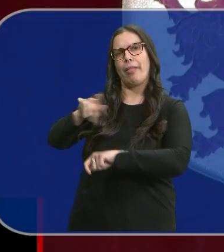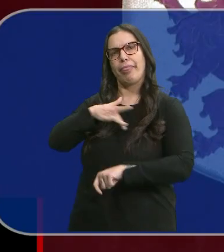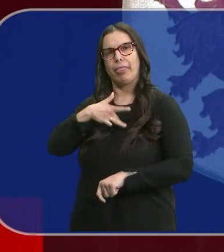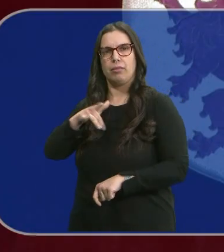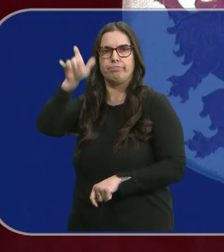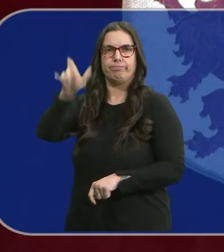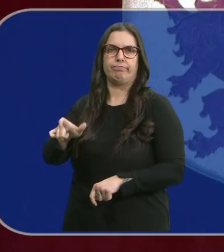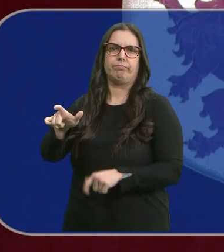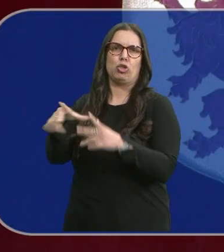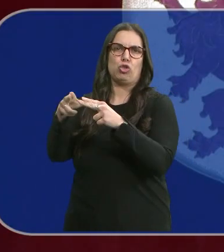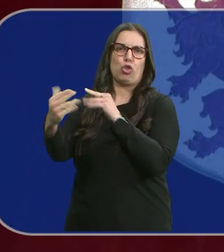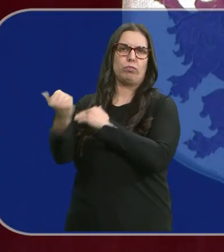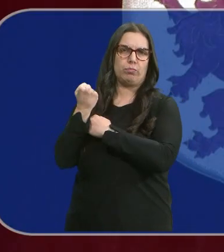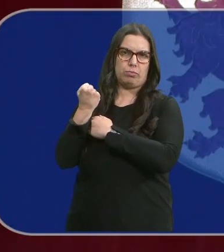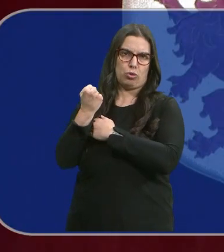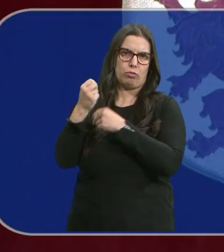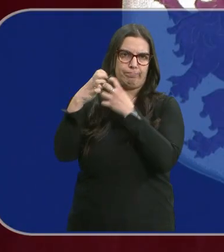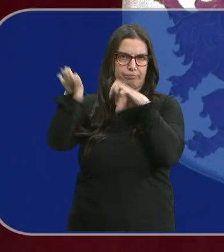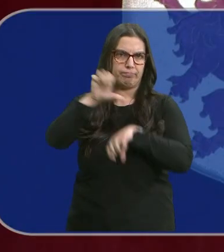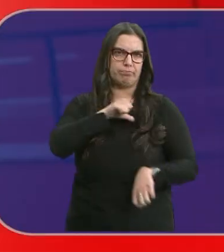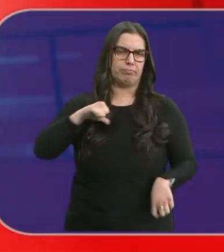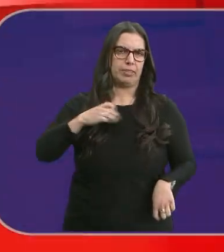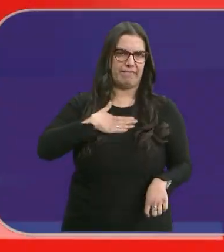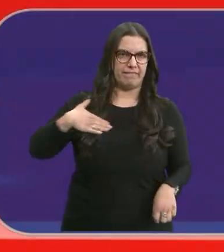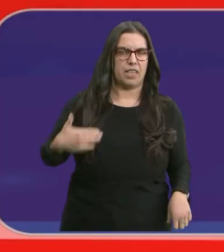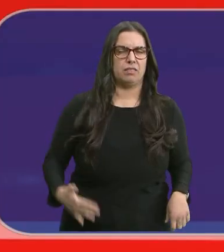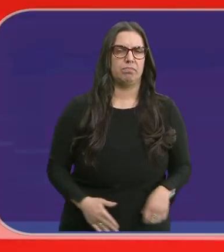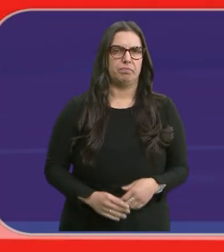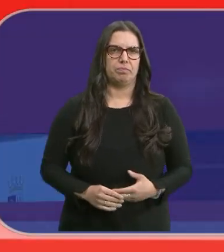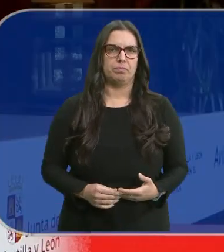cesiones de sus socios separatistas.